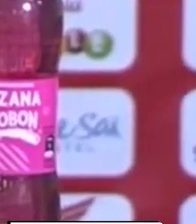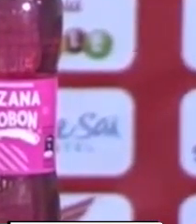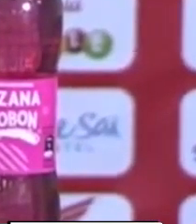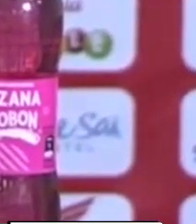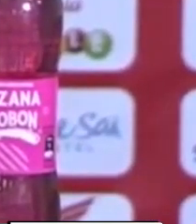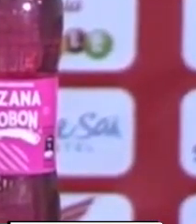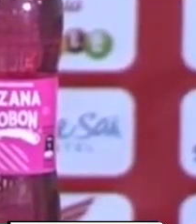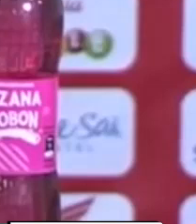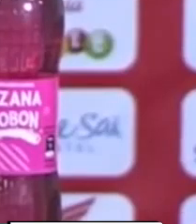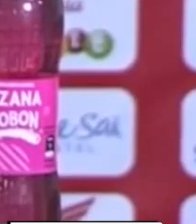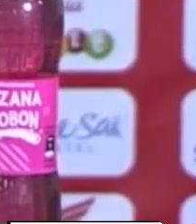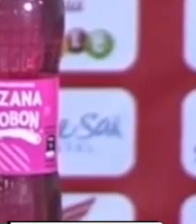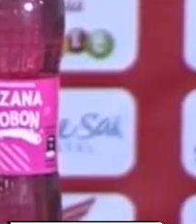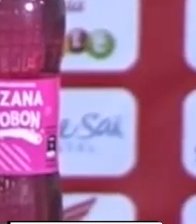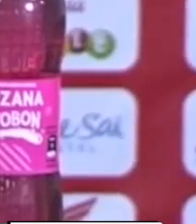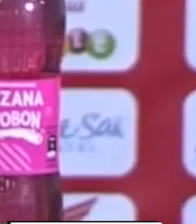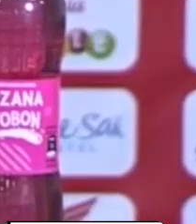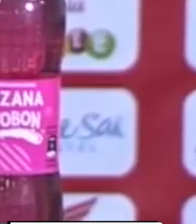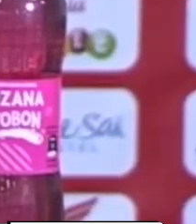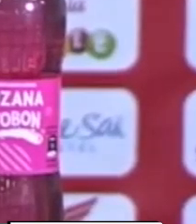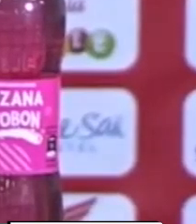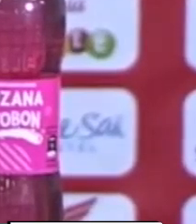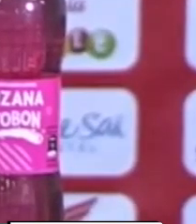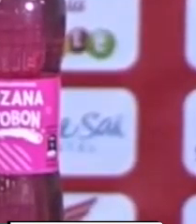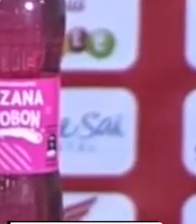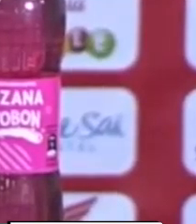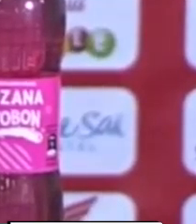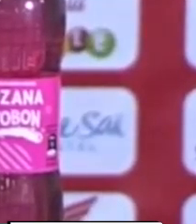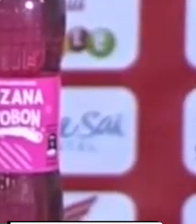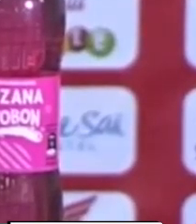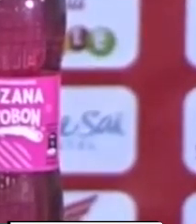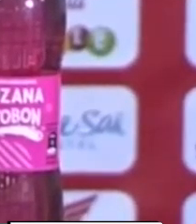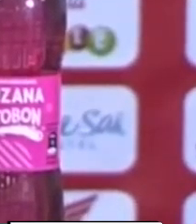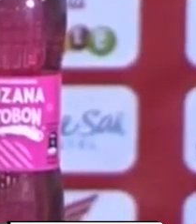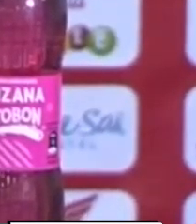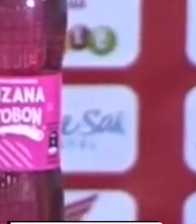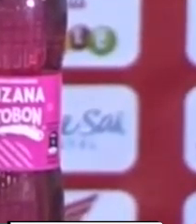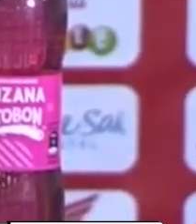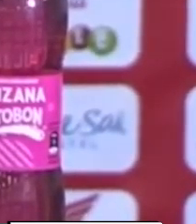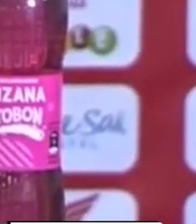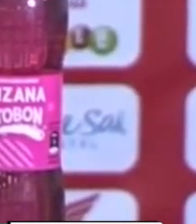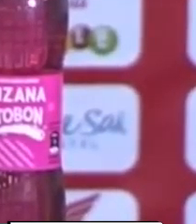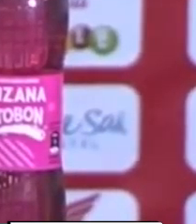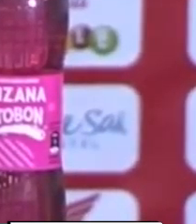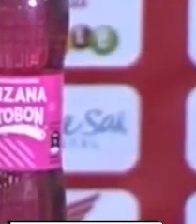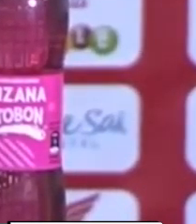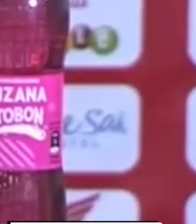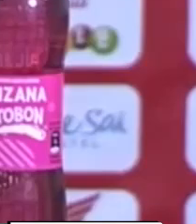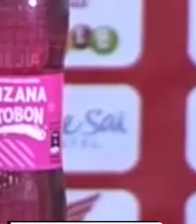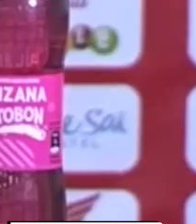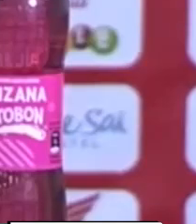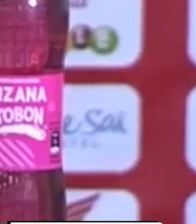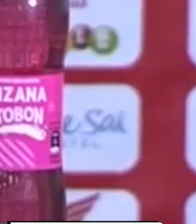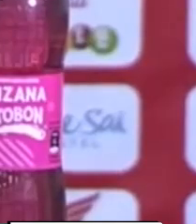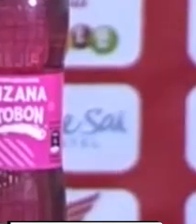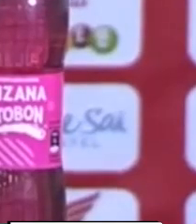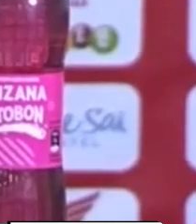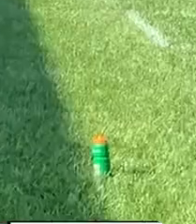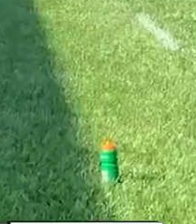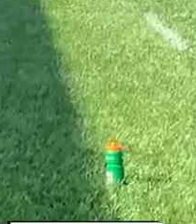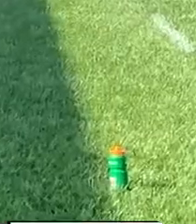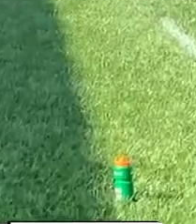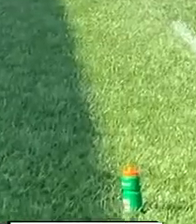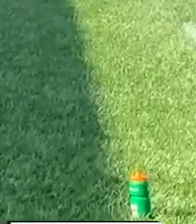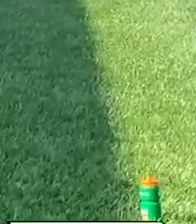la intensidad que jugamos el día de hoy. Por ahí hemos corrido con suerte, digamos, en los últimos minutos, en jugadas